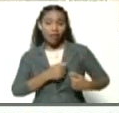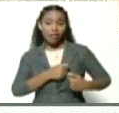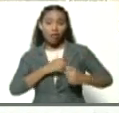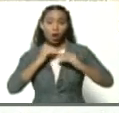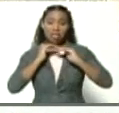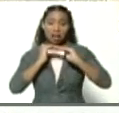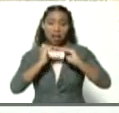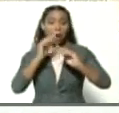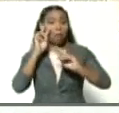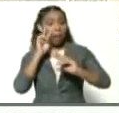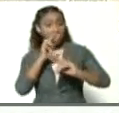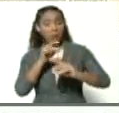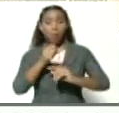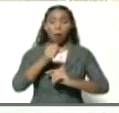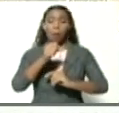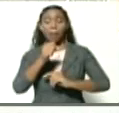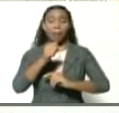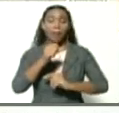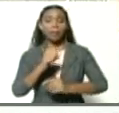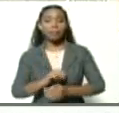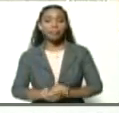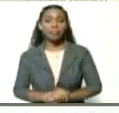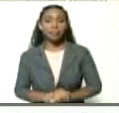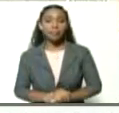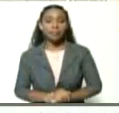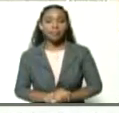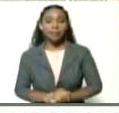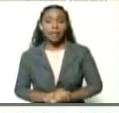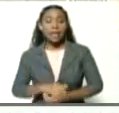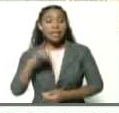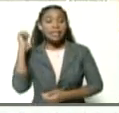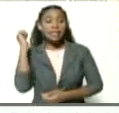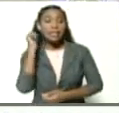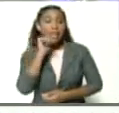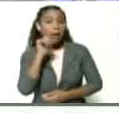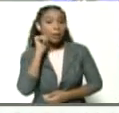Ah, Escalona. El sábado